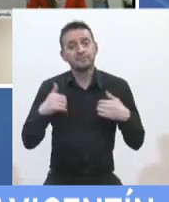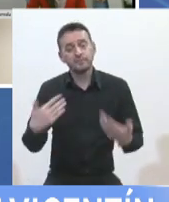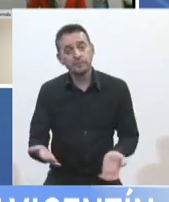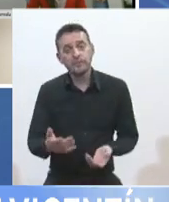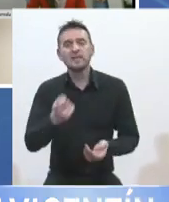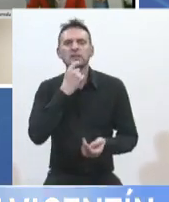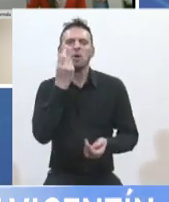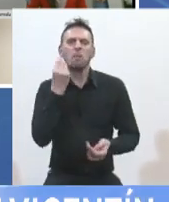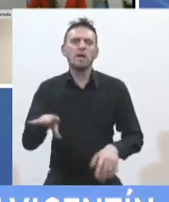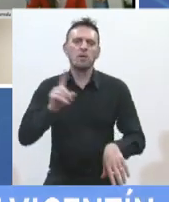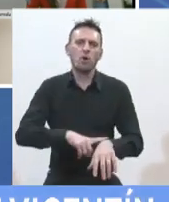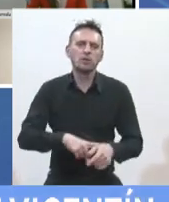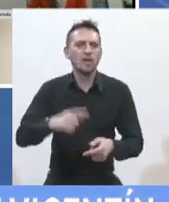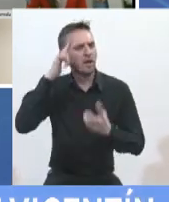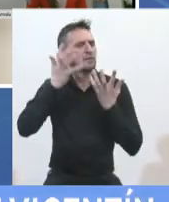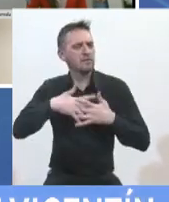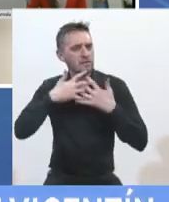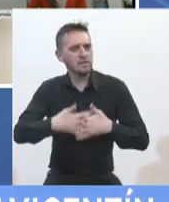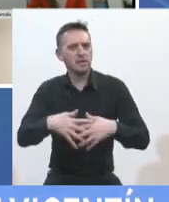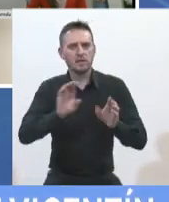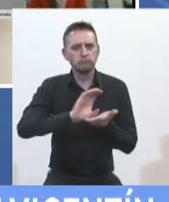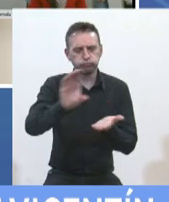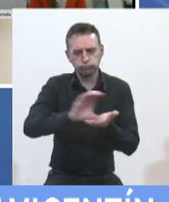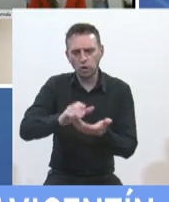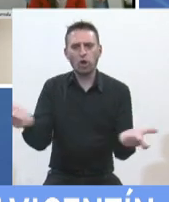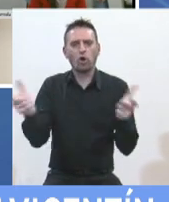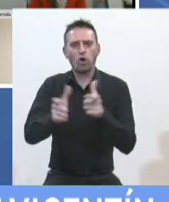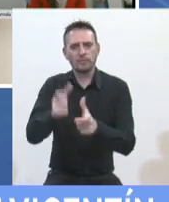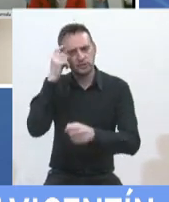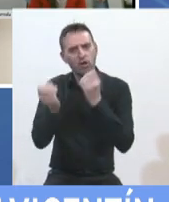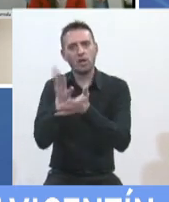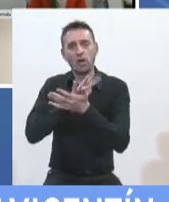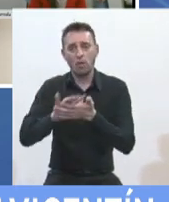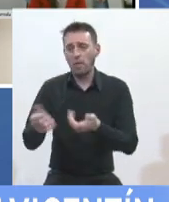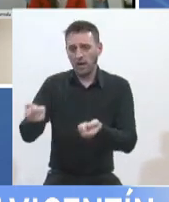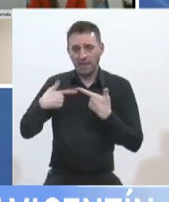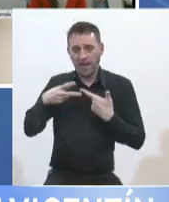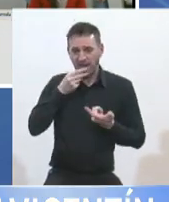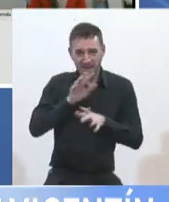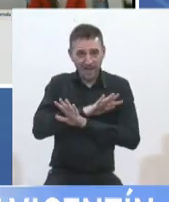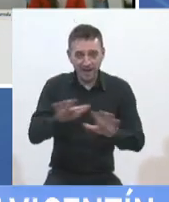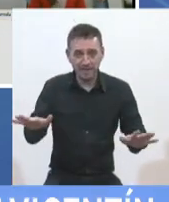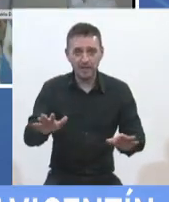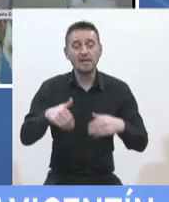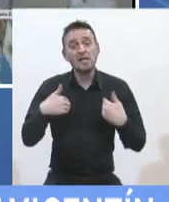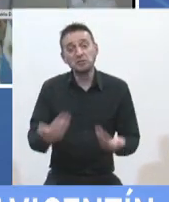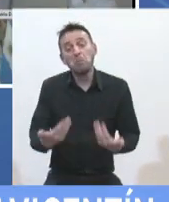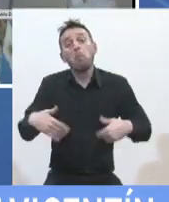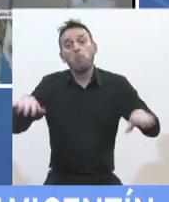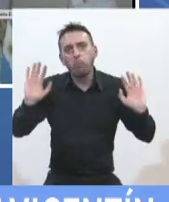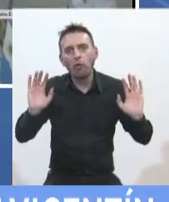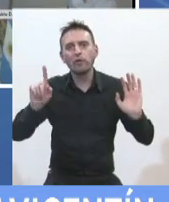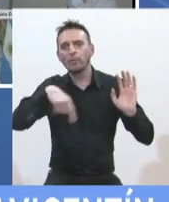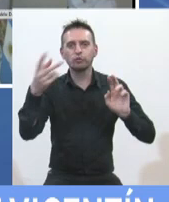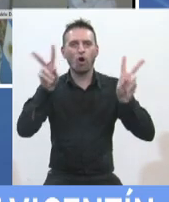en lugar de perder tiempo materia gris y recursos en comisiones nuevas como usted decía que no van a dejarnos ninguna lección podríamos abordar